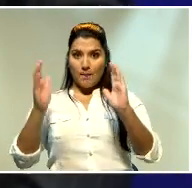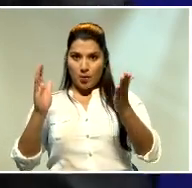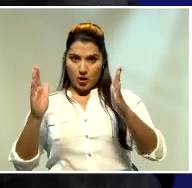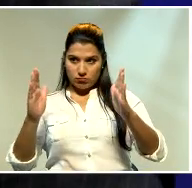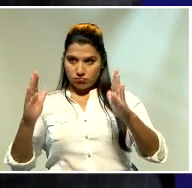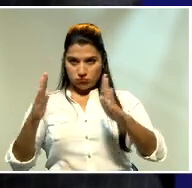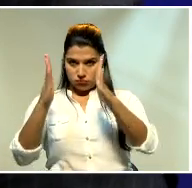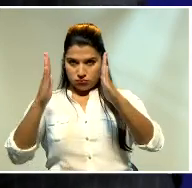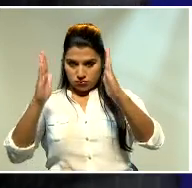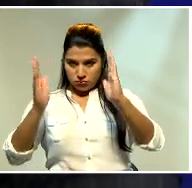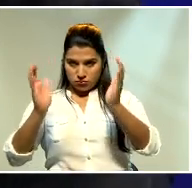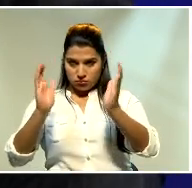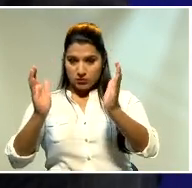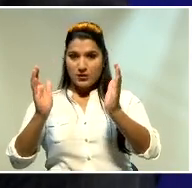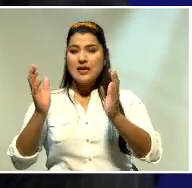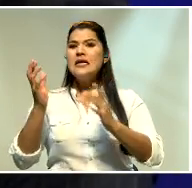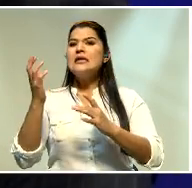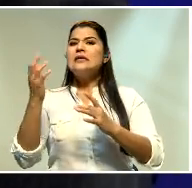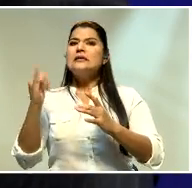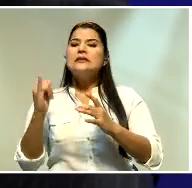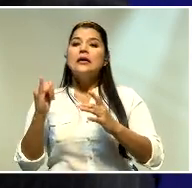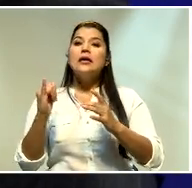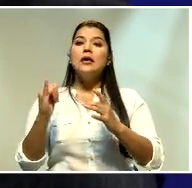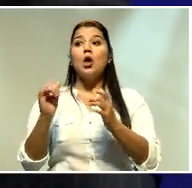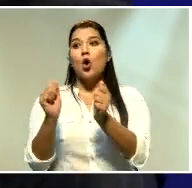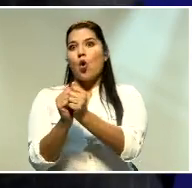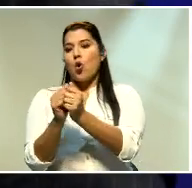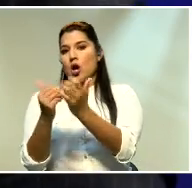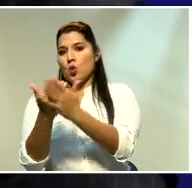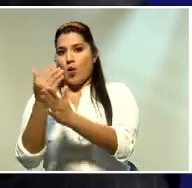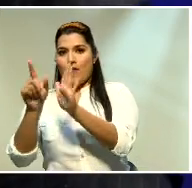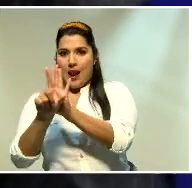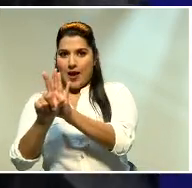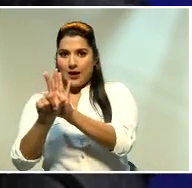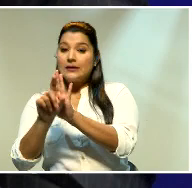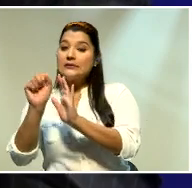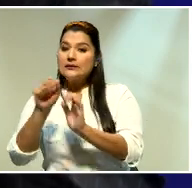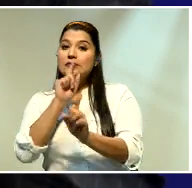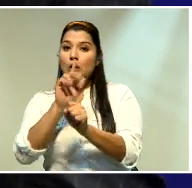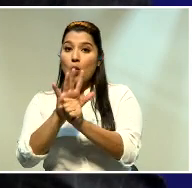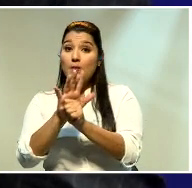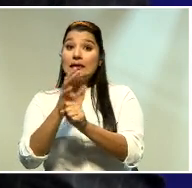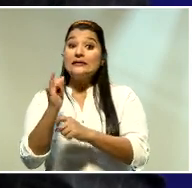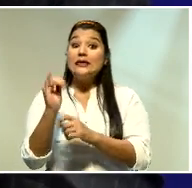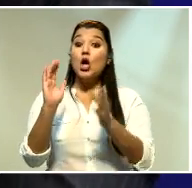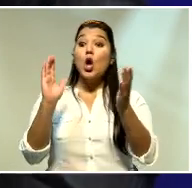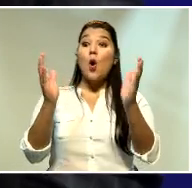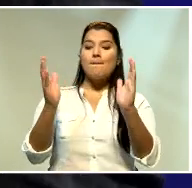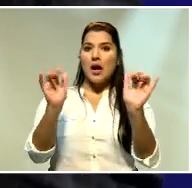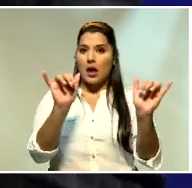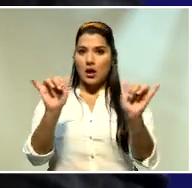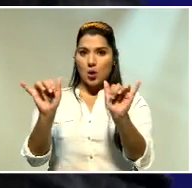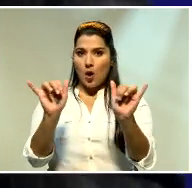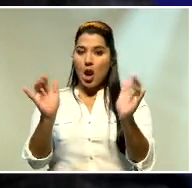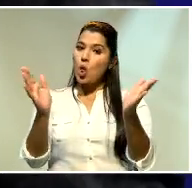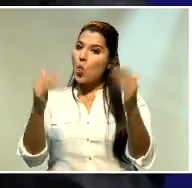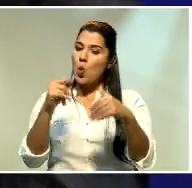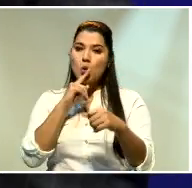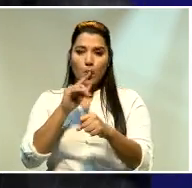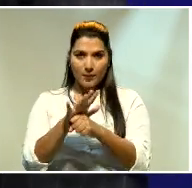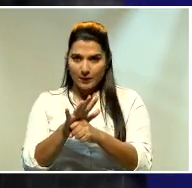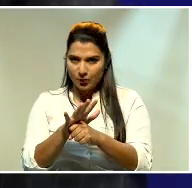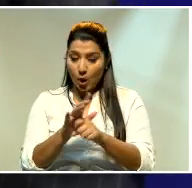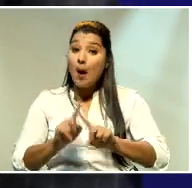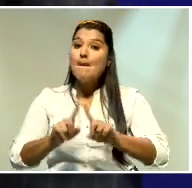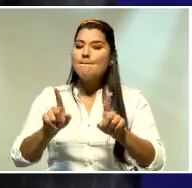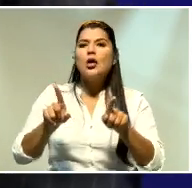porque hay que ser justo en eso, si la comparación es con los componentes nuevos de la ley, se cumple. Si la comparación es vis a vis, no hay ese cumplimiento. Pero